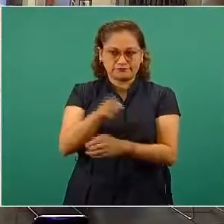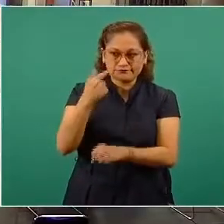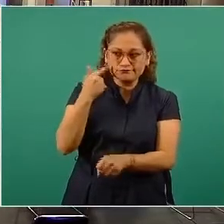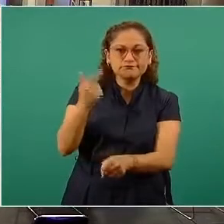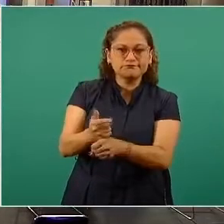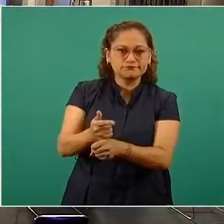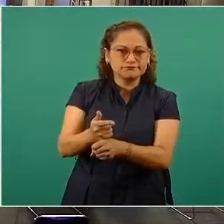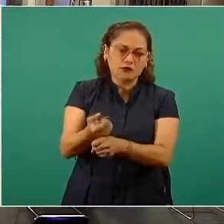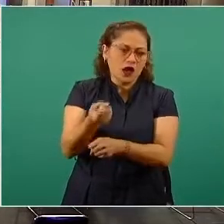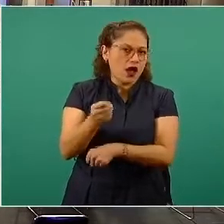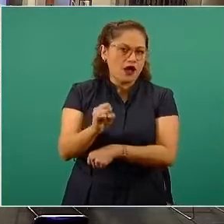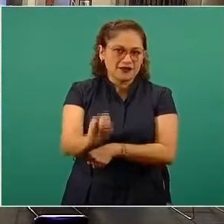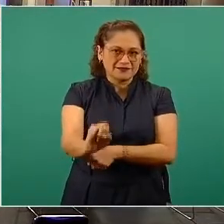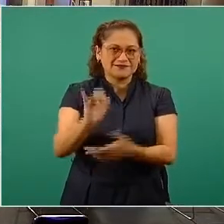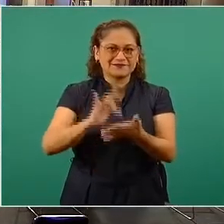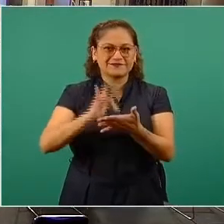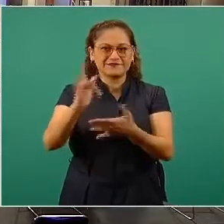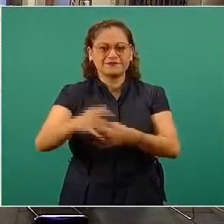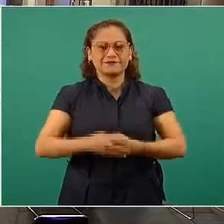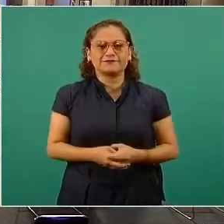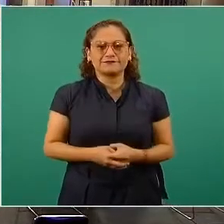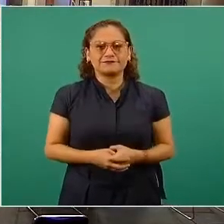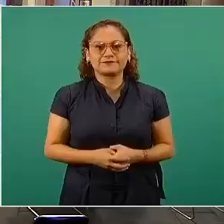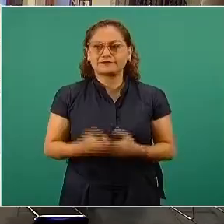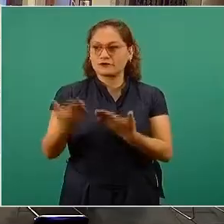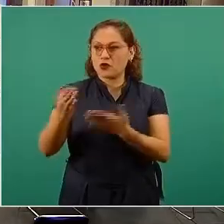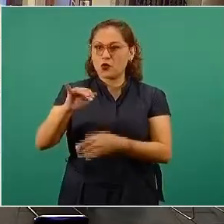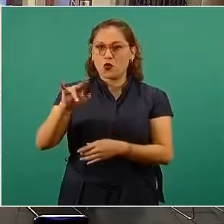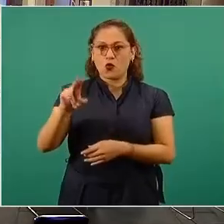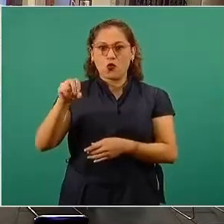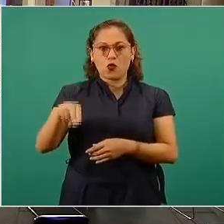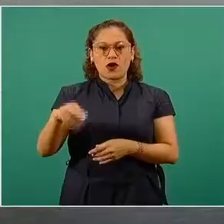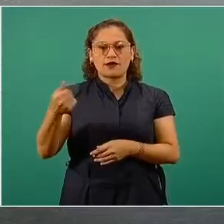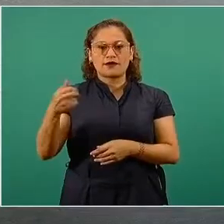Gracias. Juan Hernández, por favor.